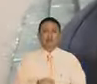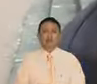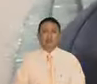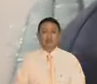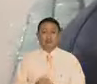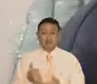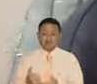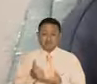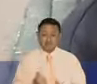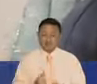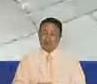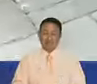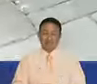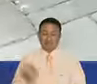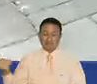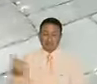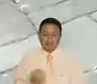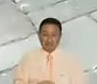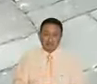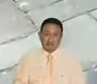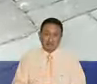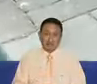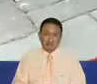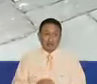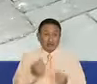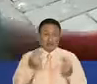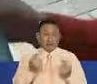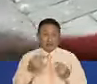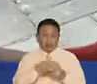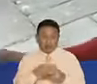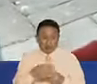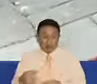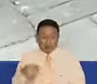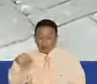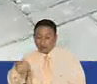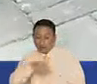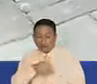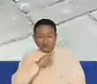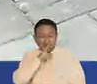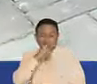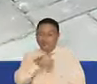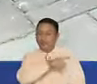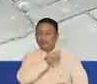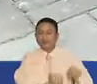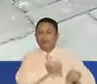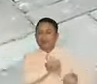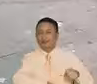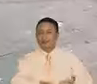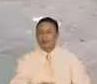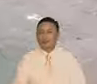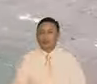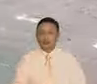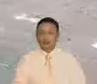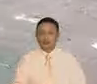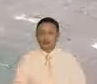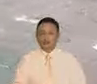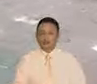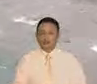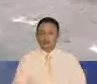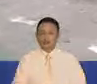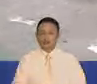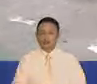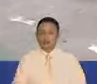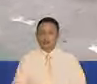hacen caso nada, ni vienen. Lo arreglan pronto, pues si no es aquí, es allá, pero siempre está de alguna forma dañado. La falta de atención